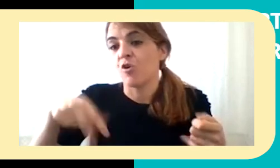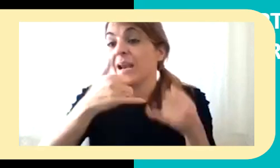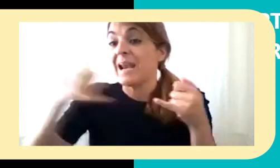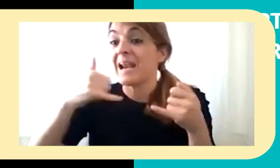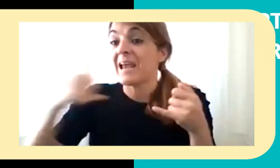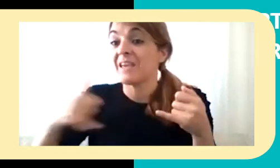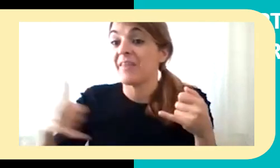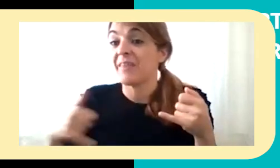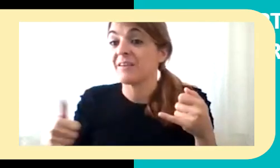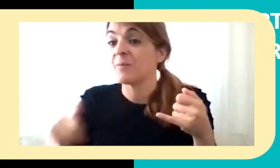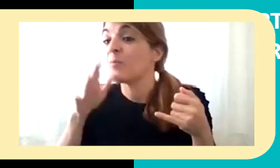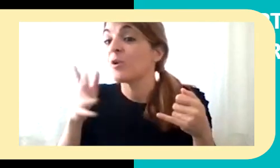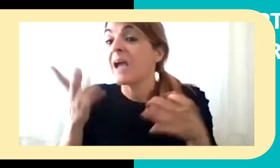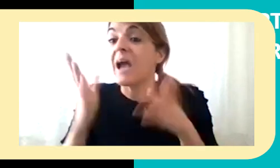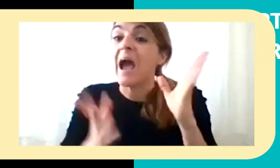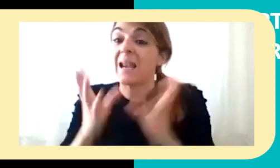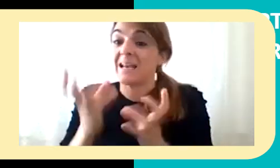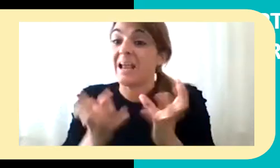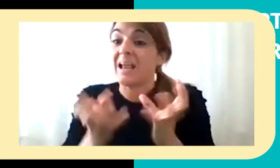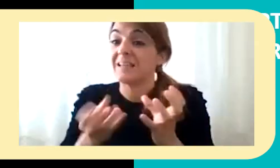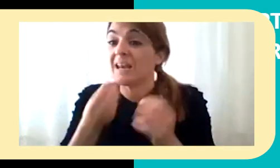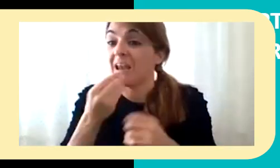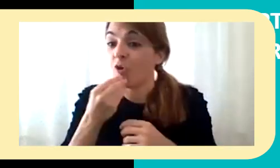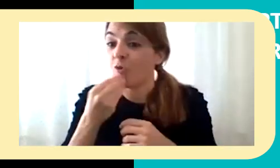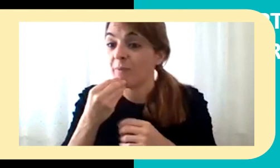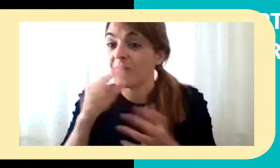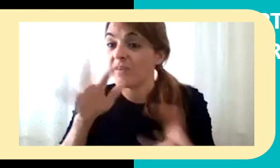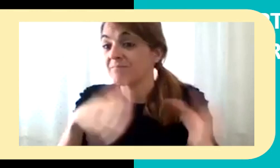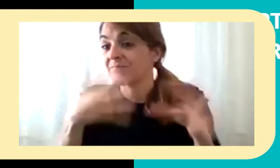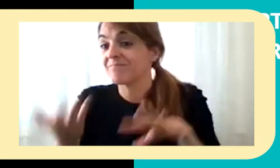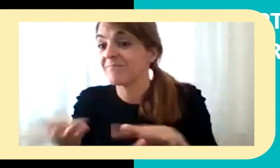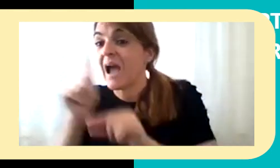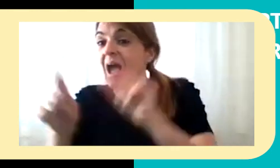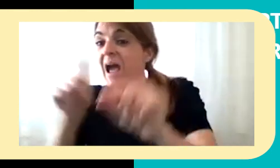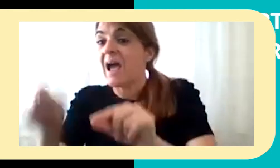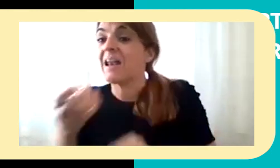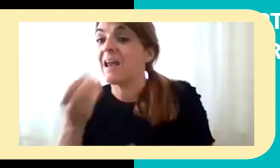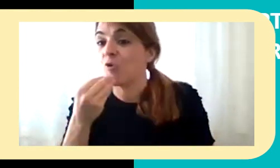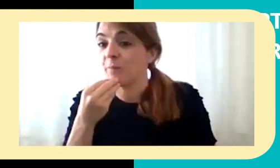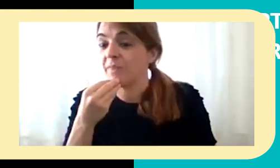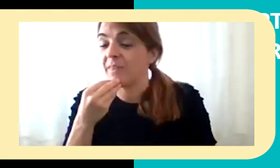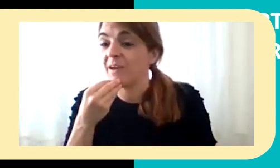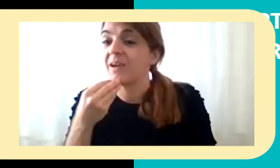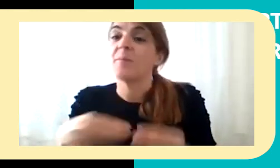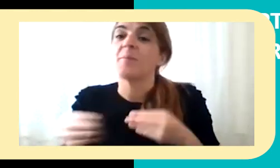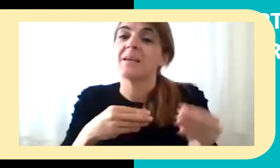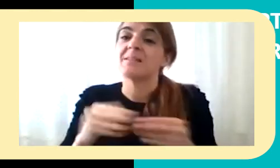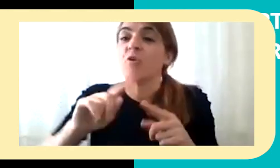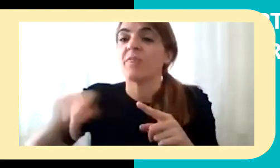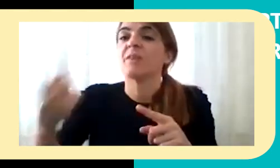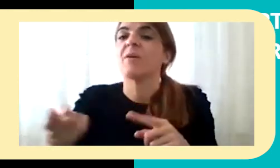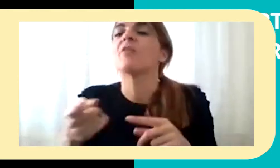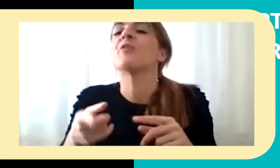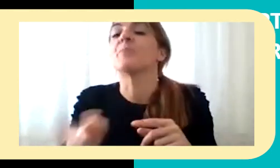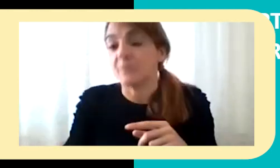calentar la comida pasa el perfluorado a la comida, de microplásticos derivados de los plásticos que además los peces